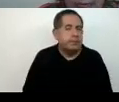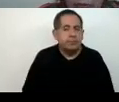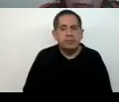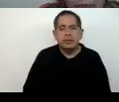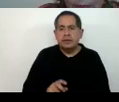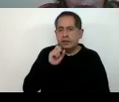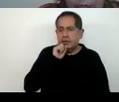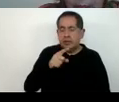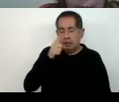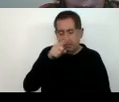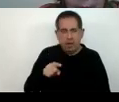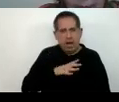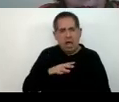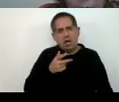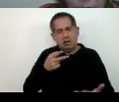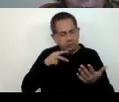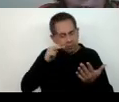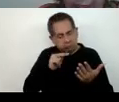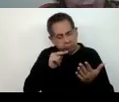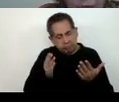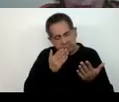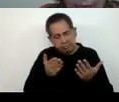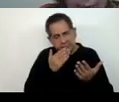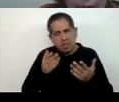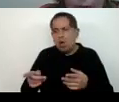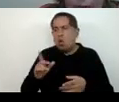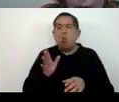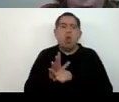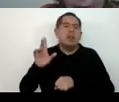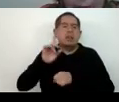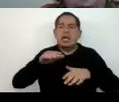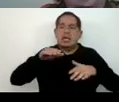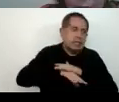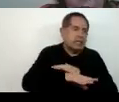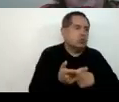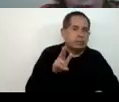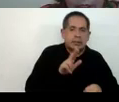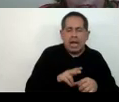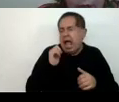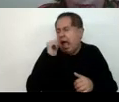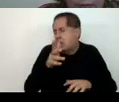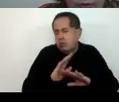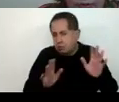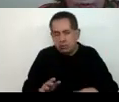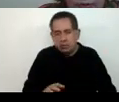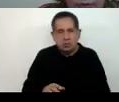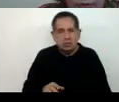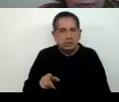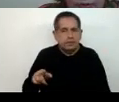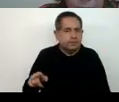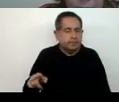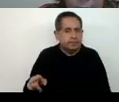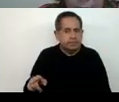está para otro tipo de eventos como el ingreso hospitalario por cualquier situación,